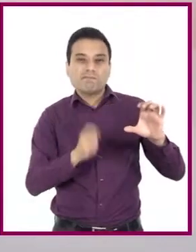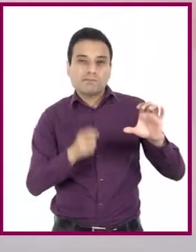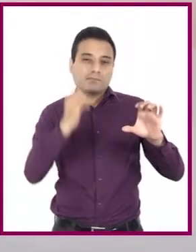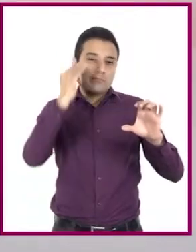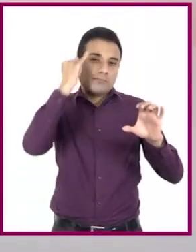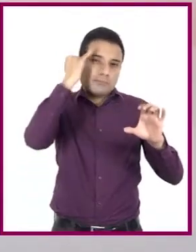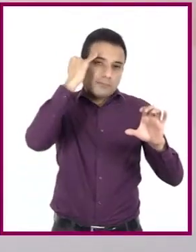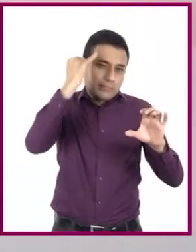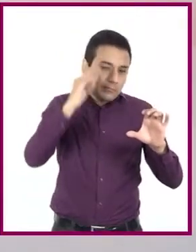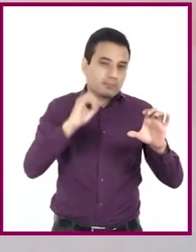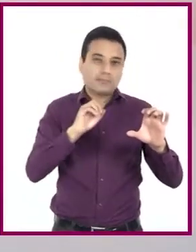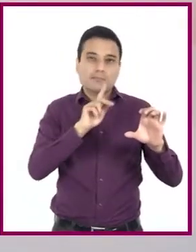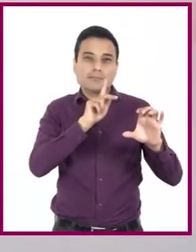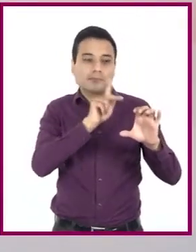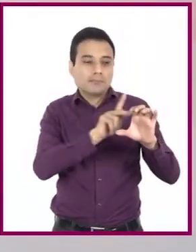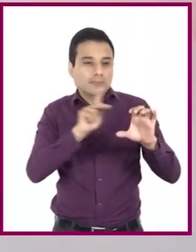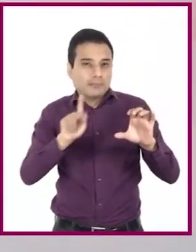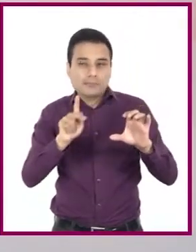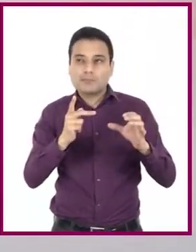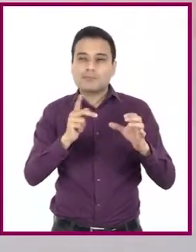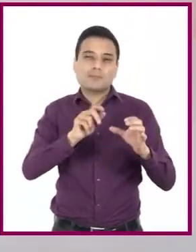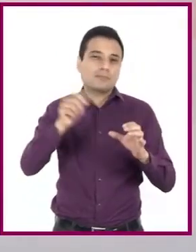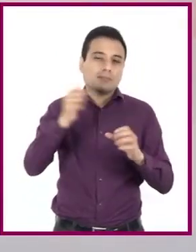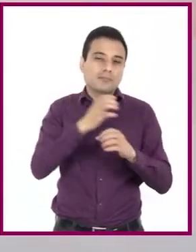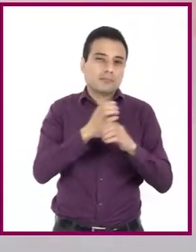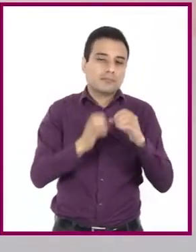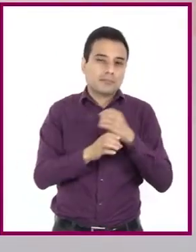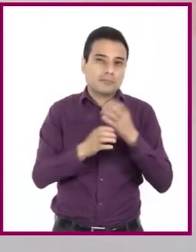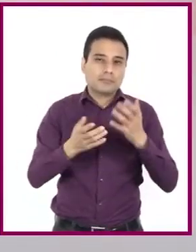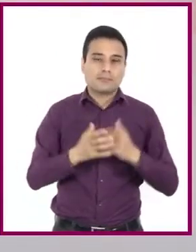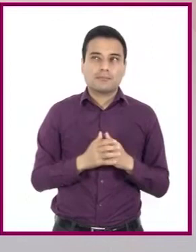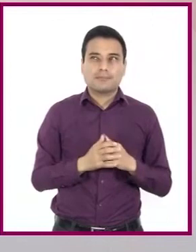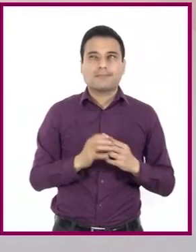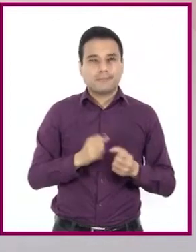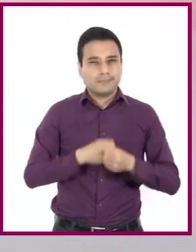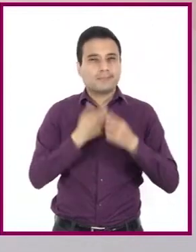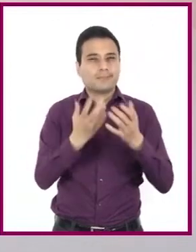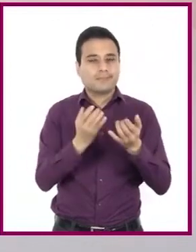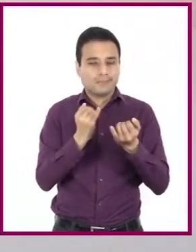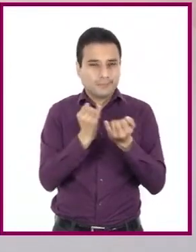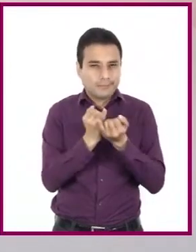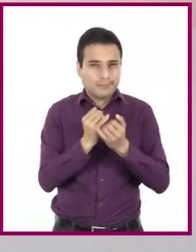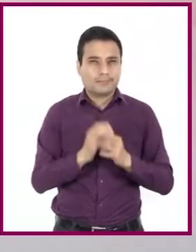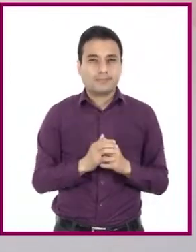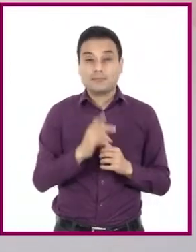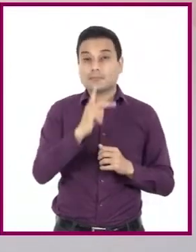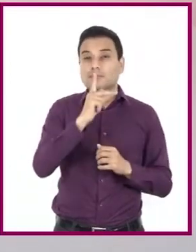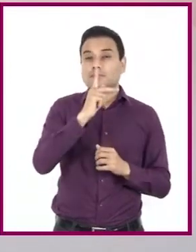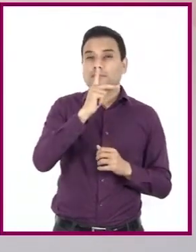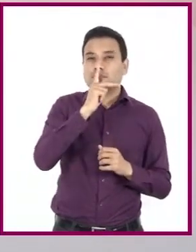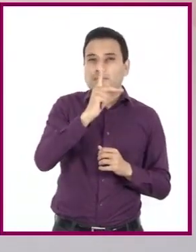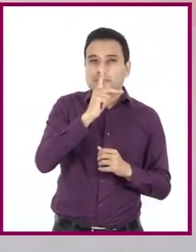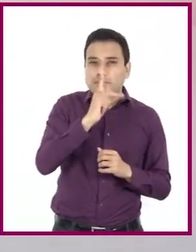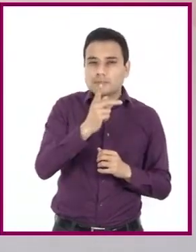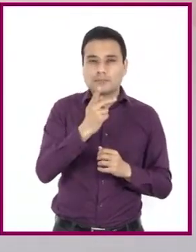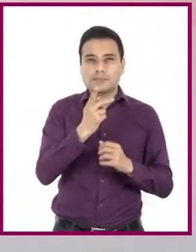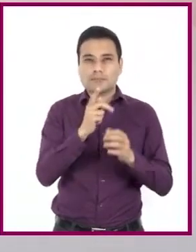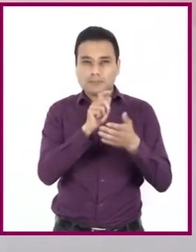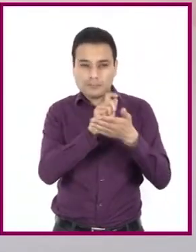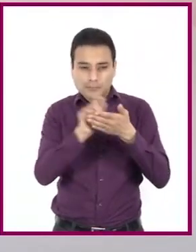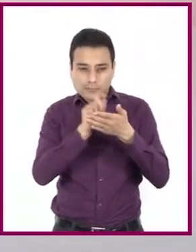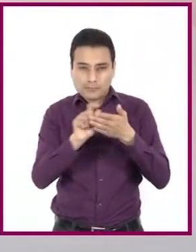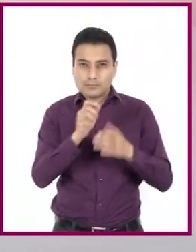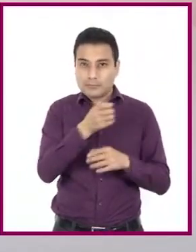Entonces, la poesía le sucede algo igual. Las palabras y su organización también pueden